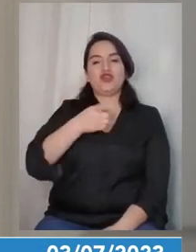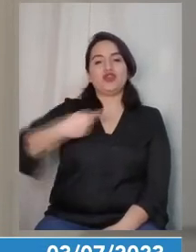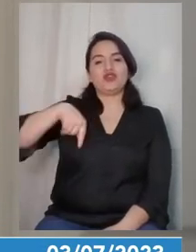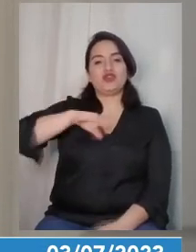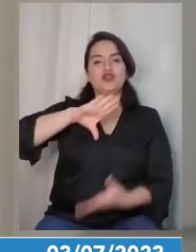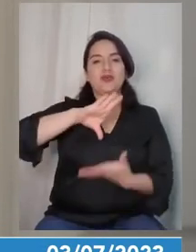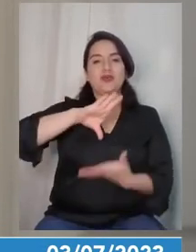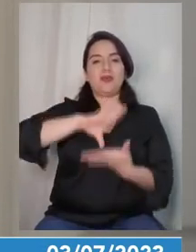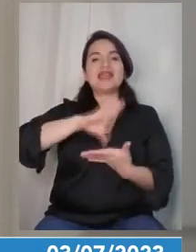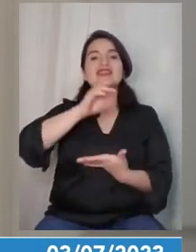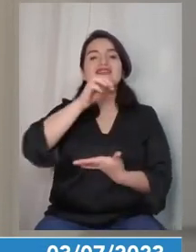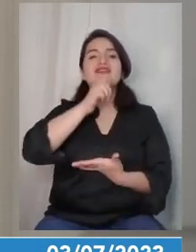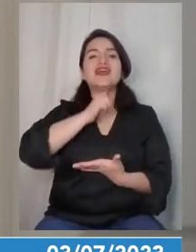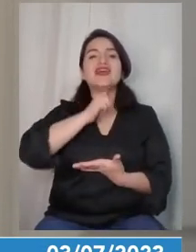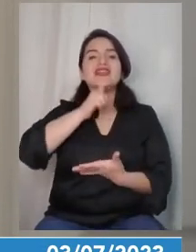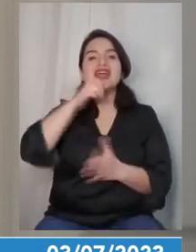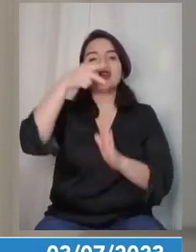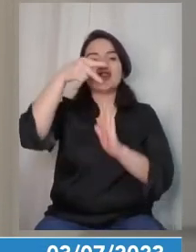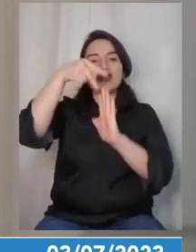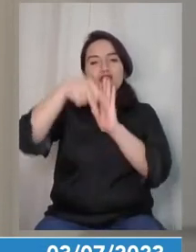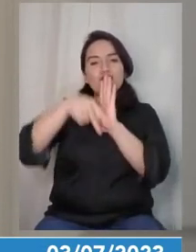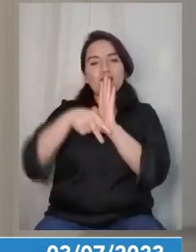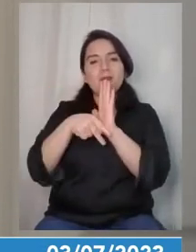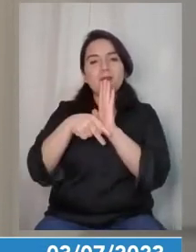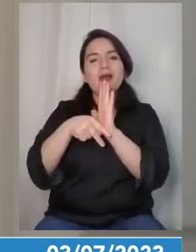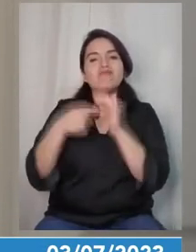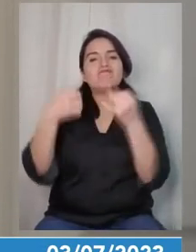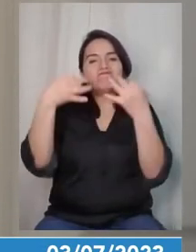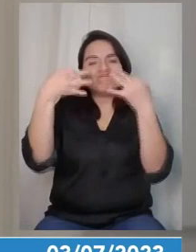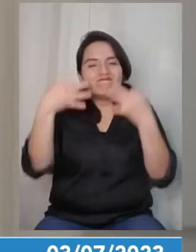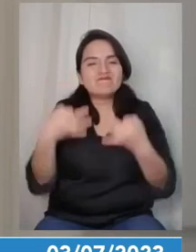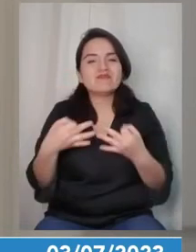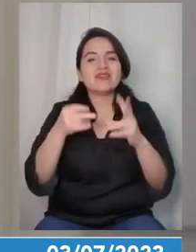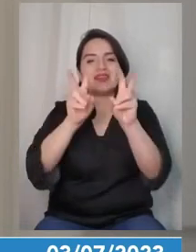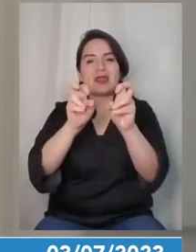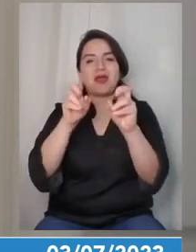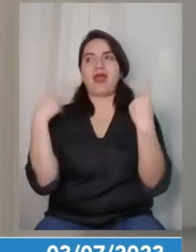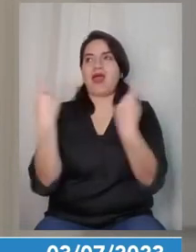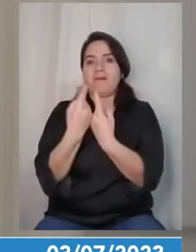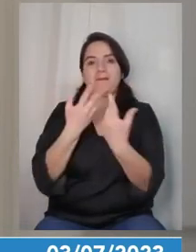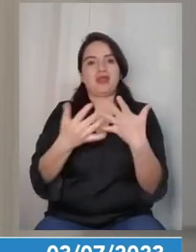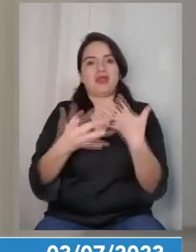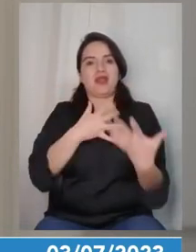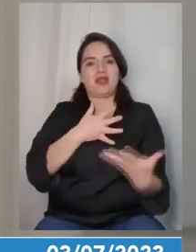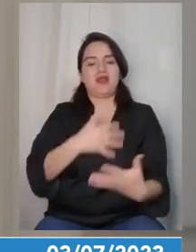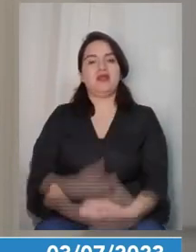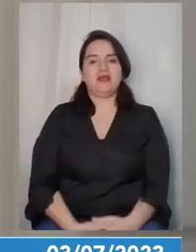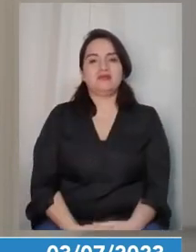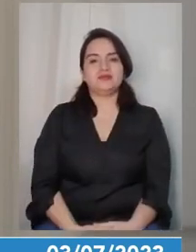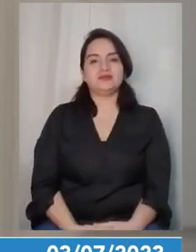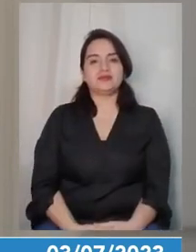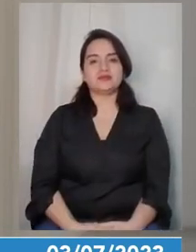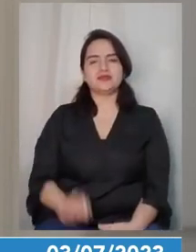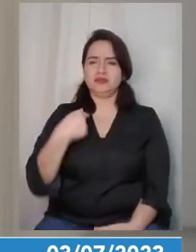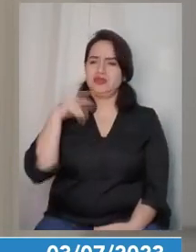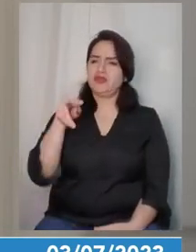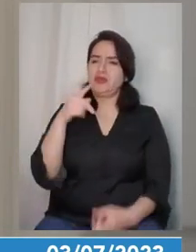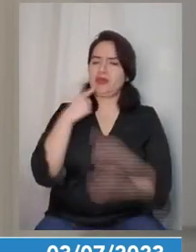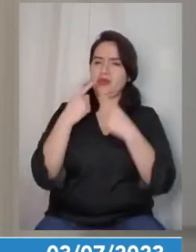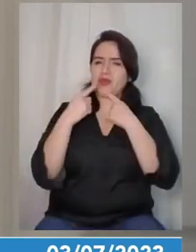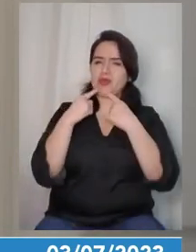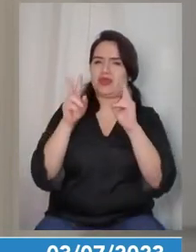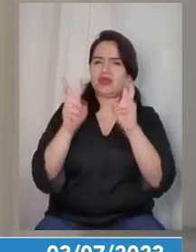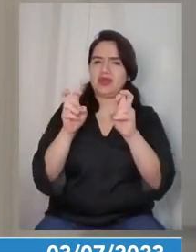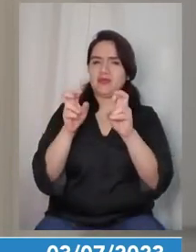normativa sustantiva en materia ambiental. Y yo he visto que muchas de las preguntas que han hecho los consejeros tienen que ver con el agua. Nosotros hoy